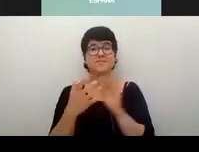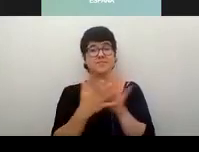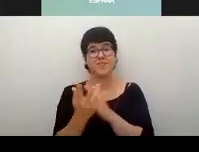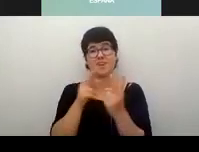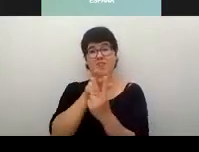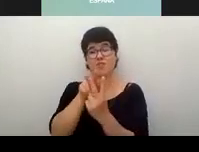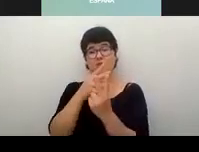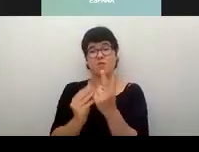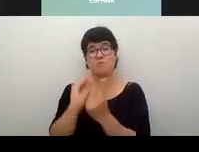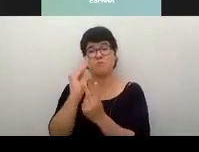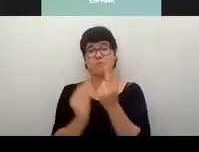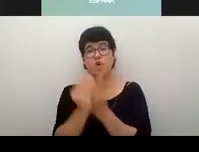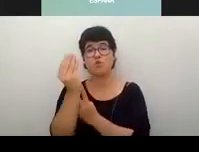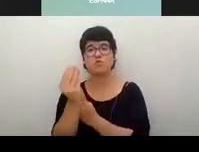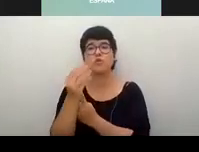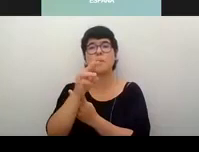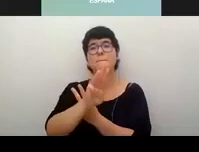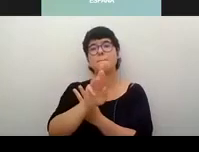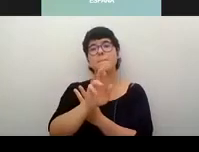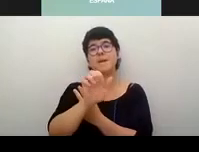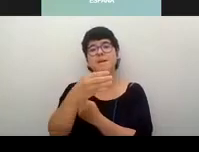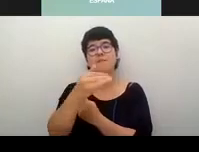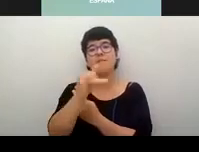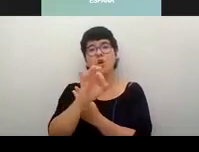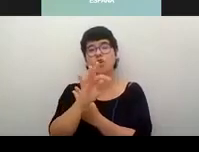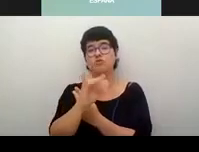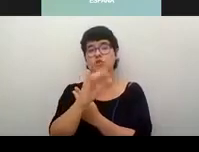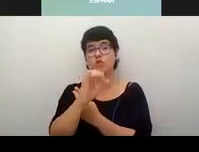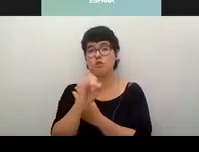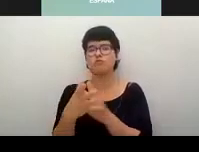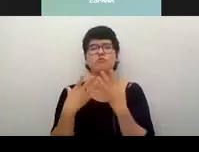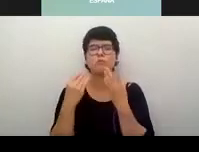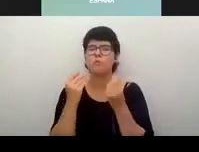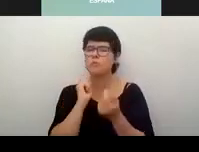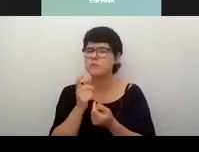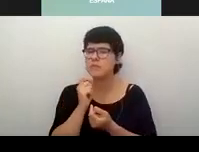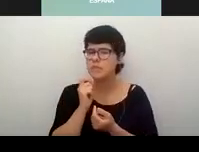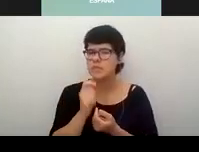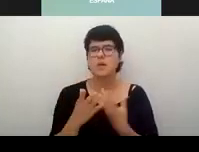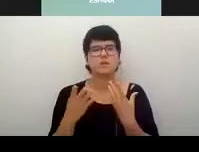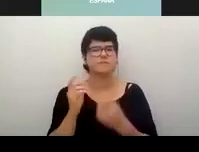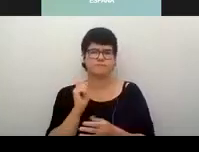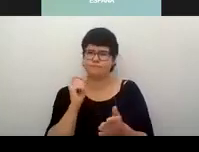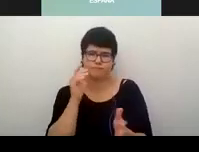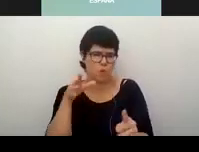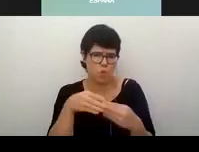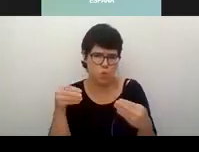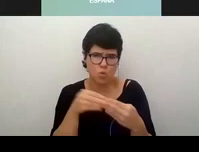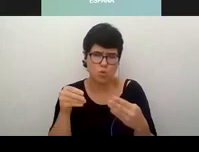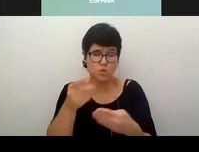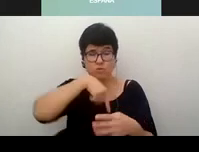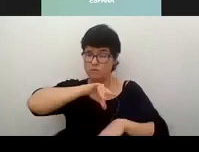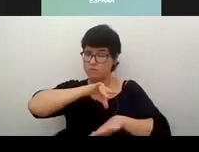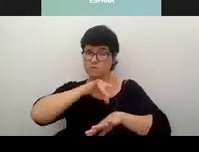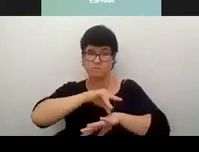productos prebióticos tipo fibra muy utilizados, muy conocidos y que nosotros médicamente los utilizamos muchísimo, como os